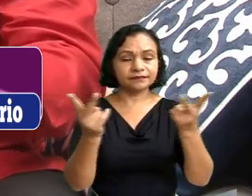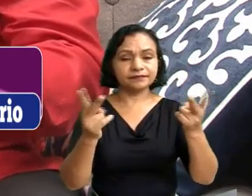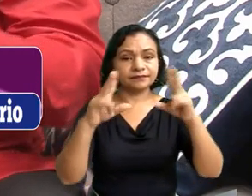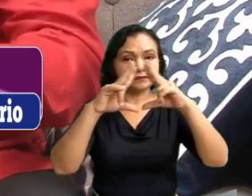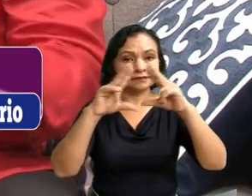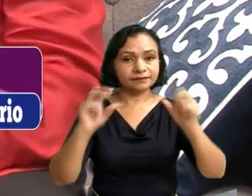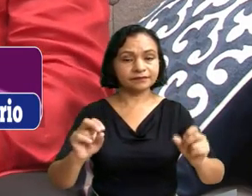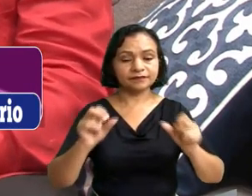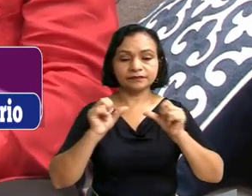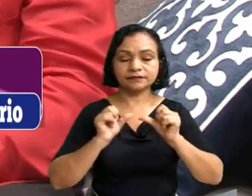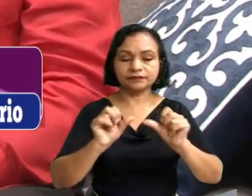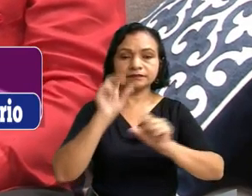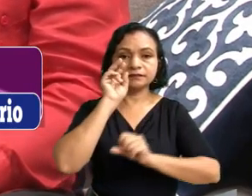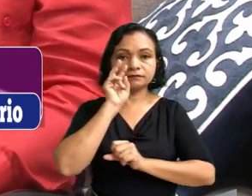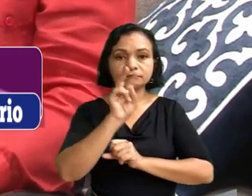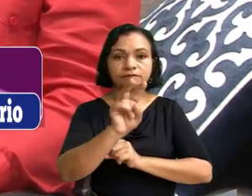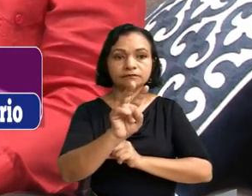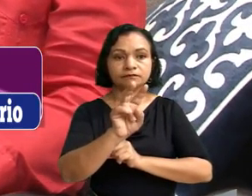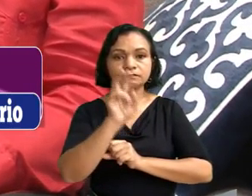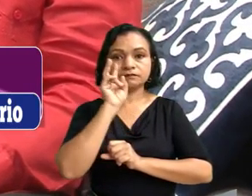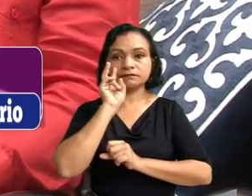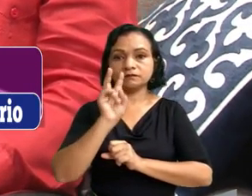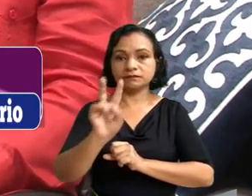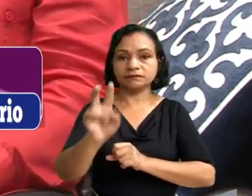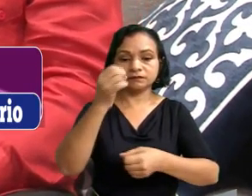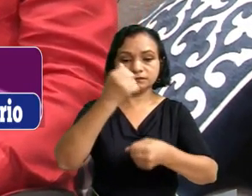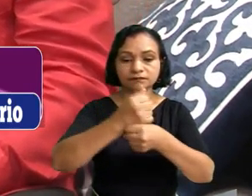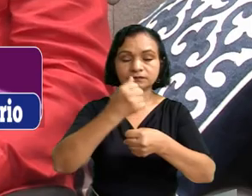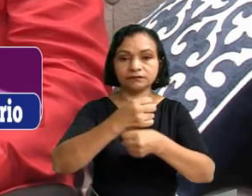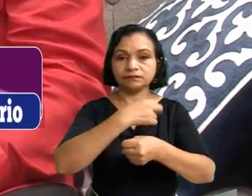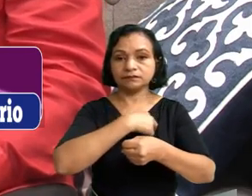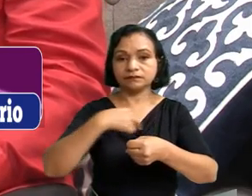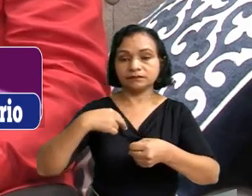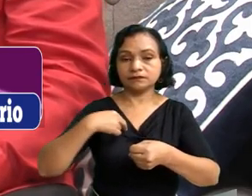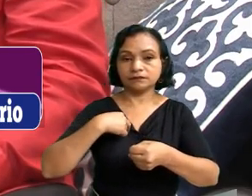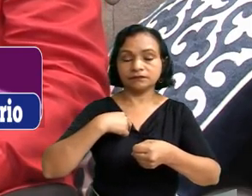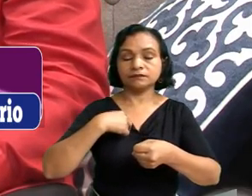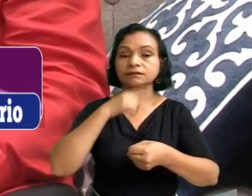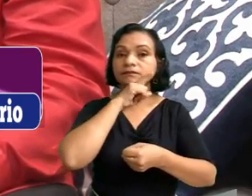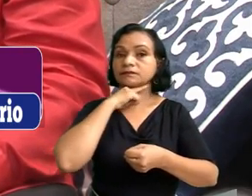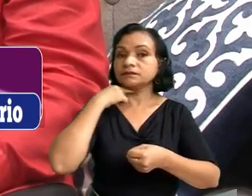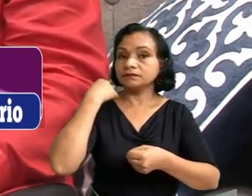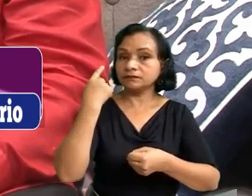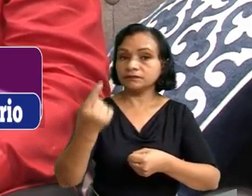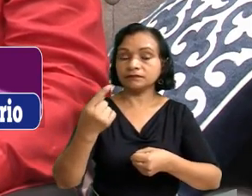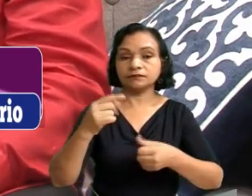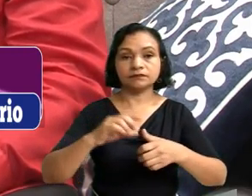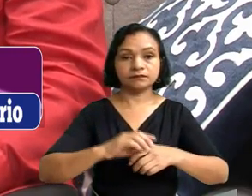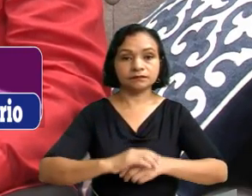y lo seguimos viendo en el trabajo que se está haciendo de recopilación de la verdad